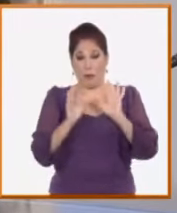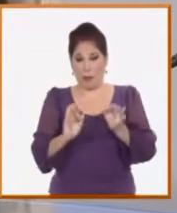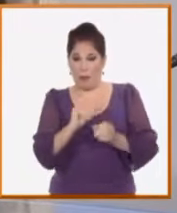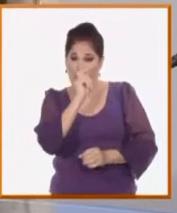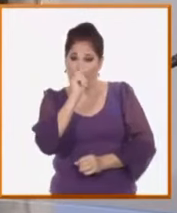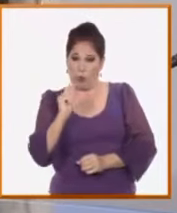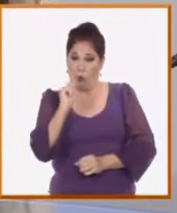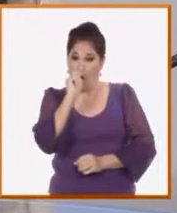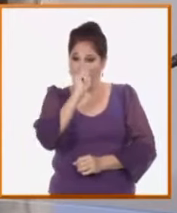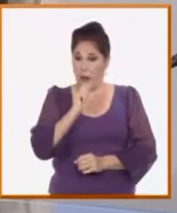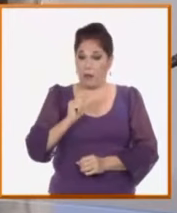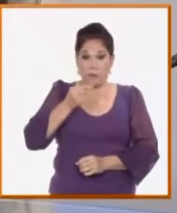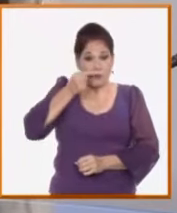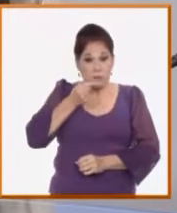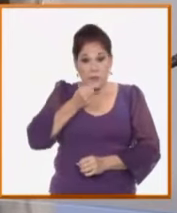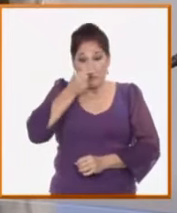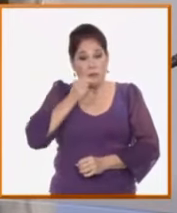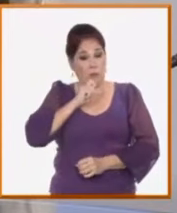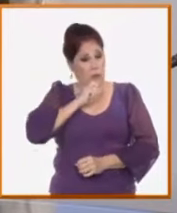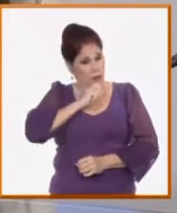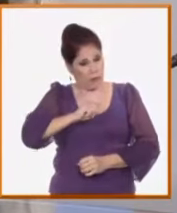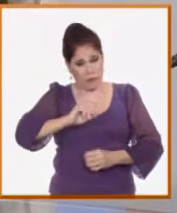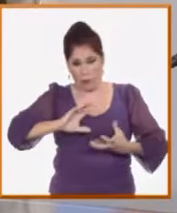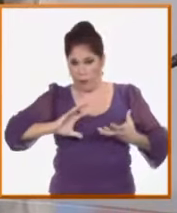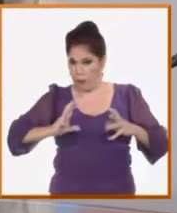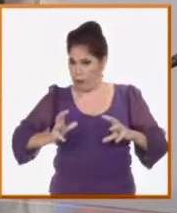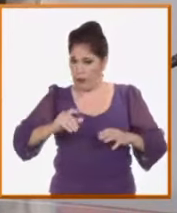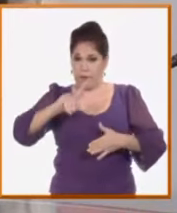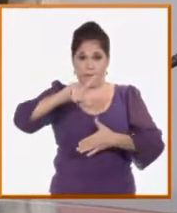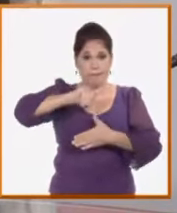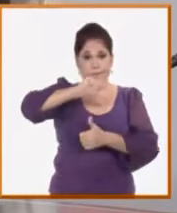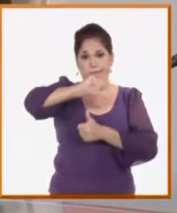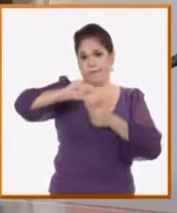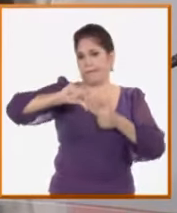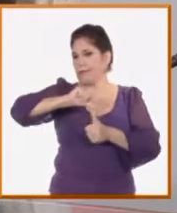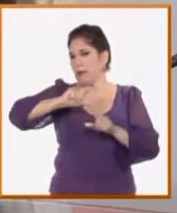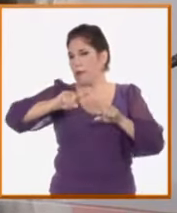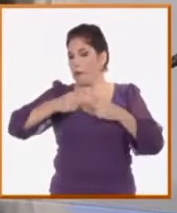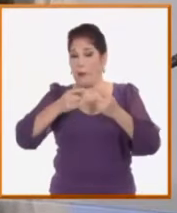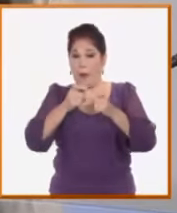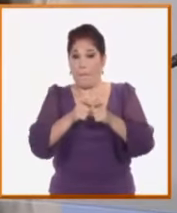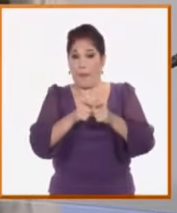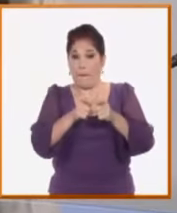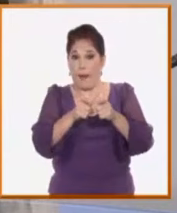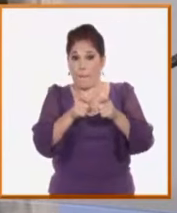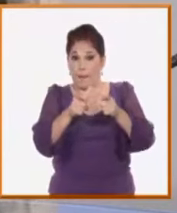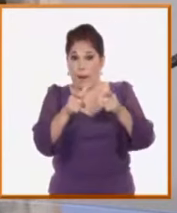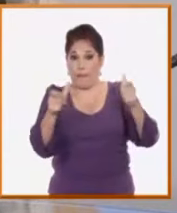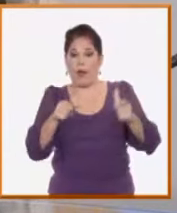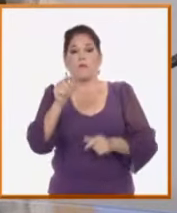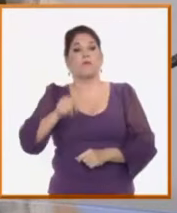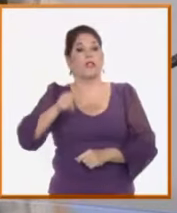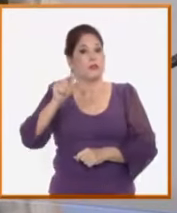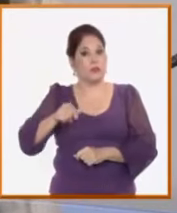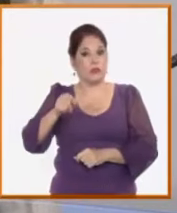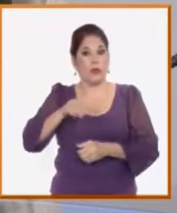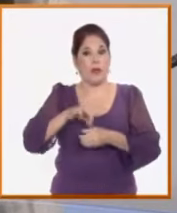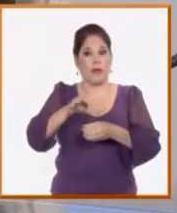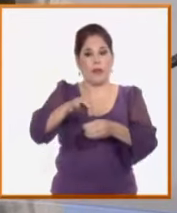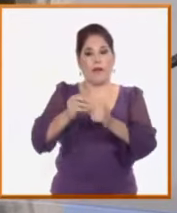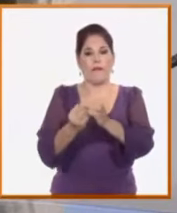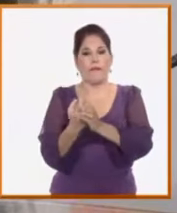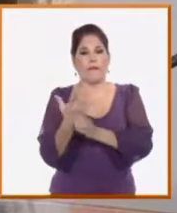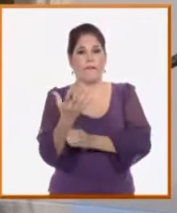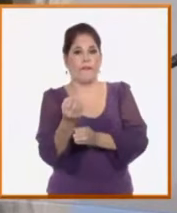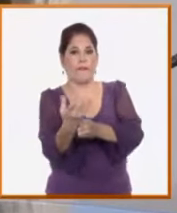fenómeno está cada día más complejo en el área matizado en primer lugar por un aumento vertiginoso del cultivo de cocaína en